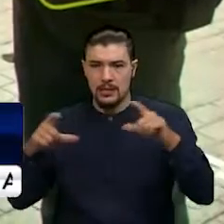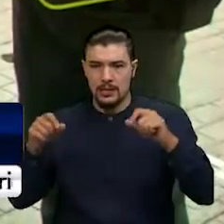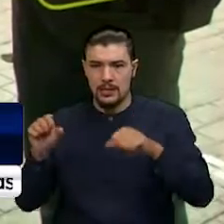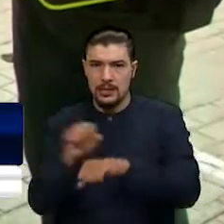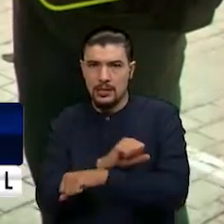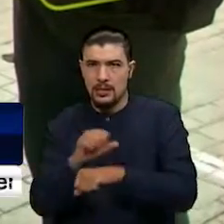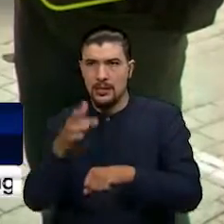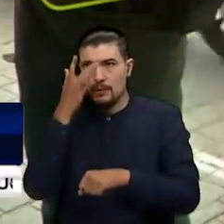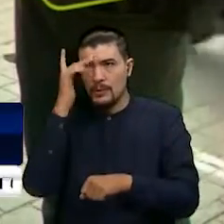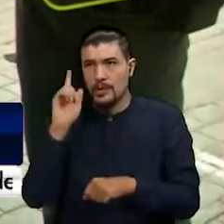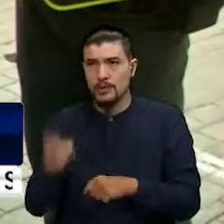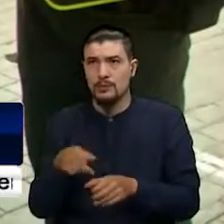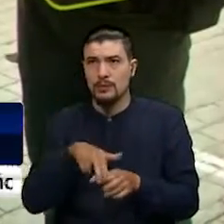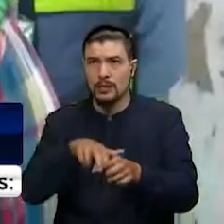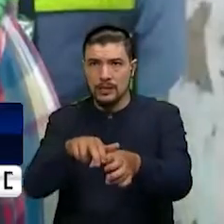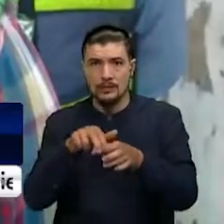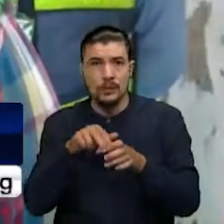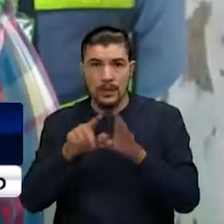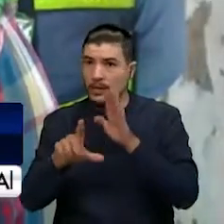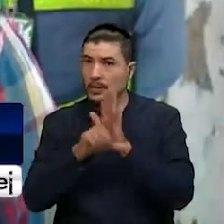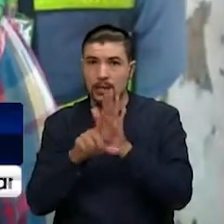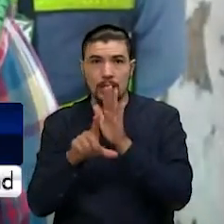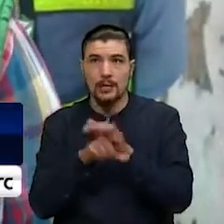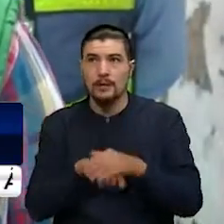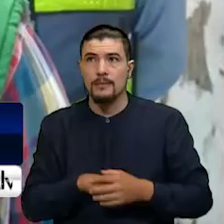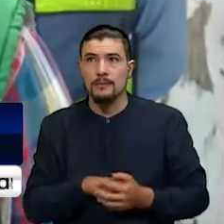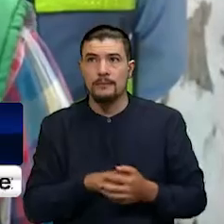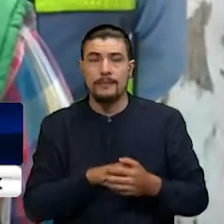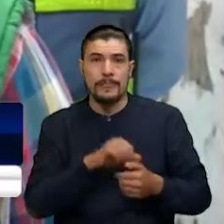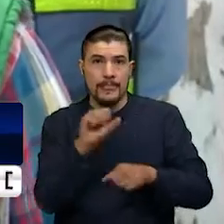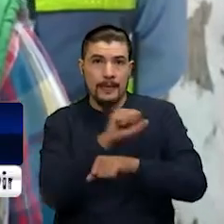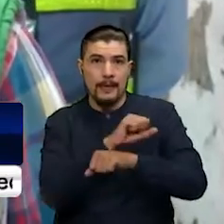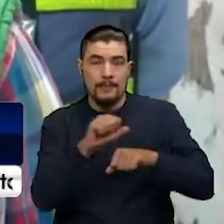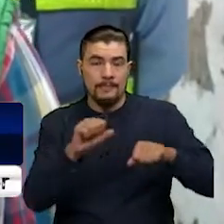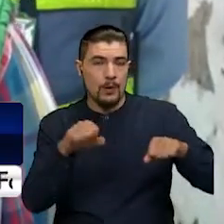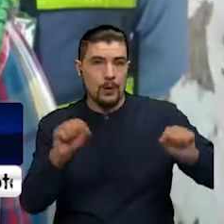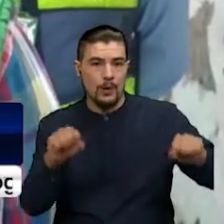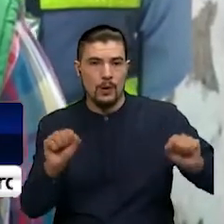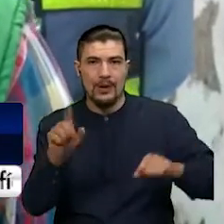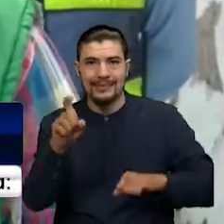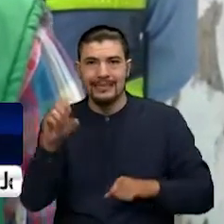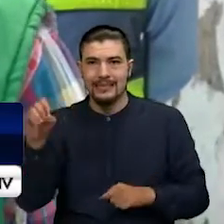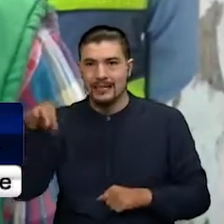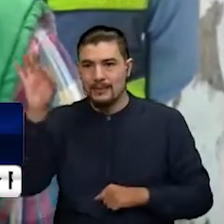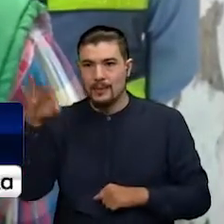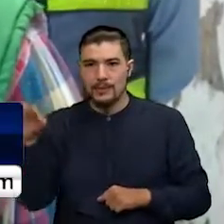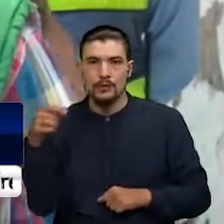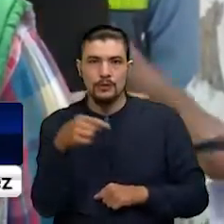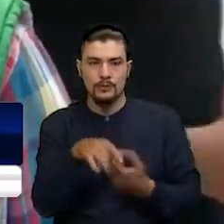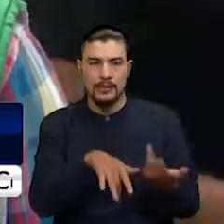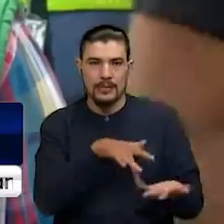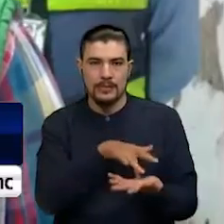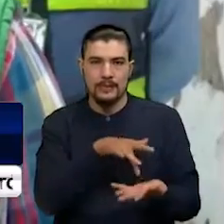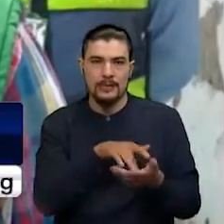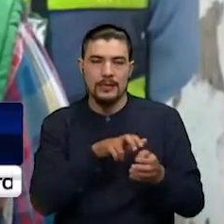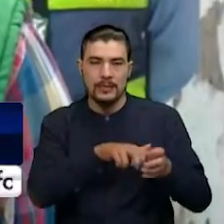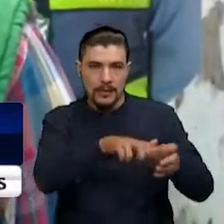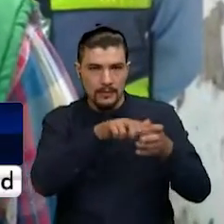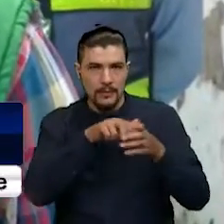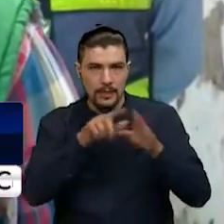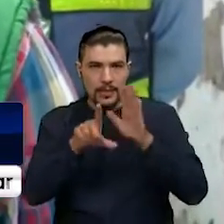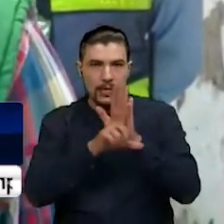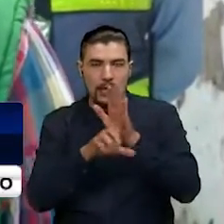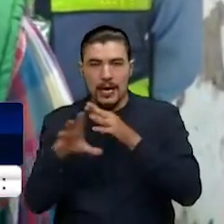de conducción por transporte informal las motocicletas con casi un 60% de participación en transporte informal y